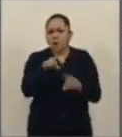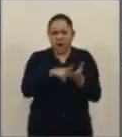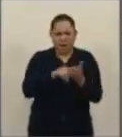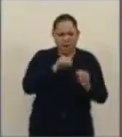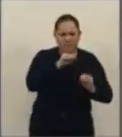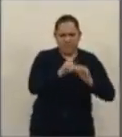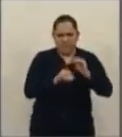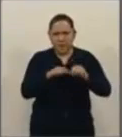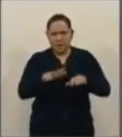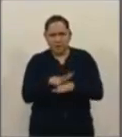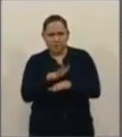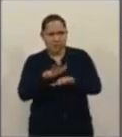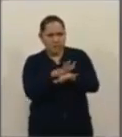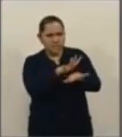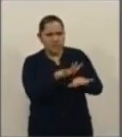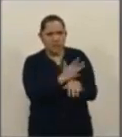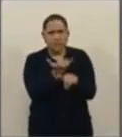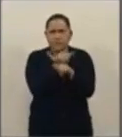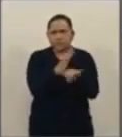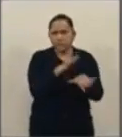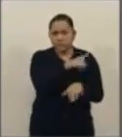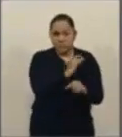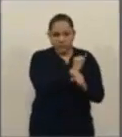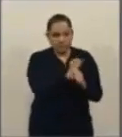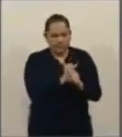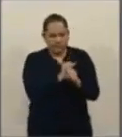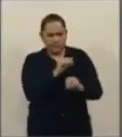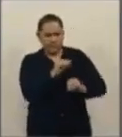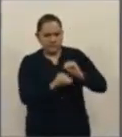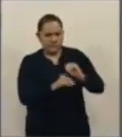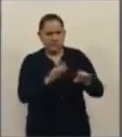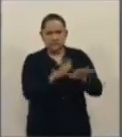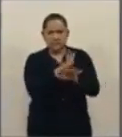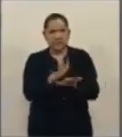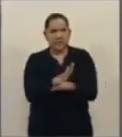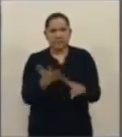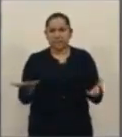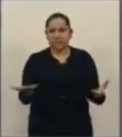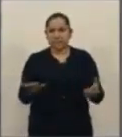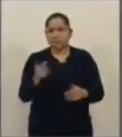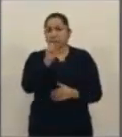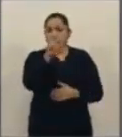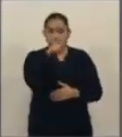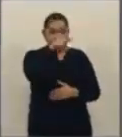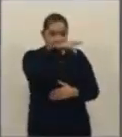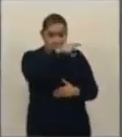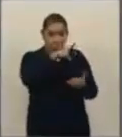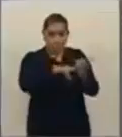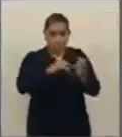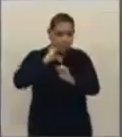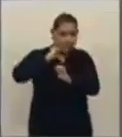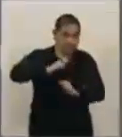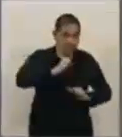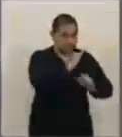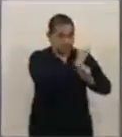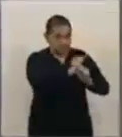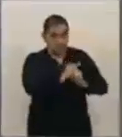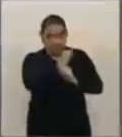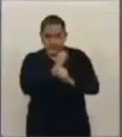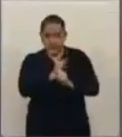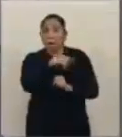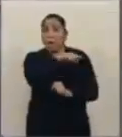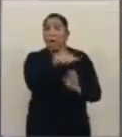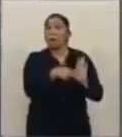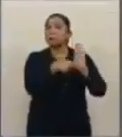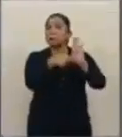investigación. La investigación contra el titular de la Agencia de Investigación Criminal concluyó que eran